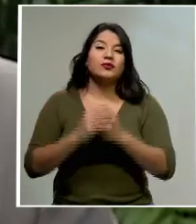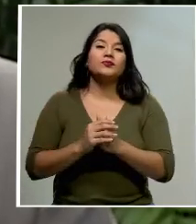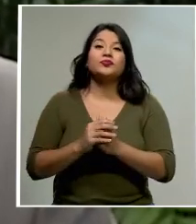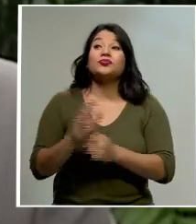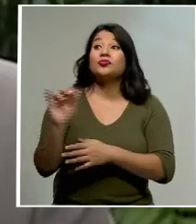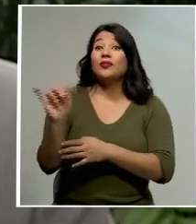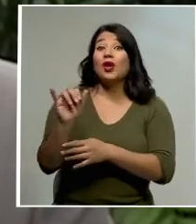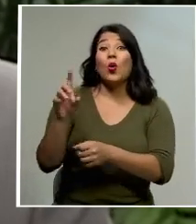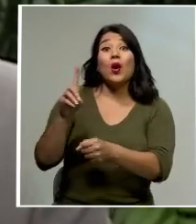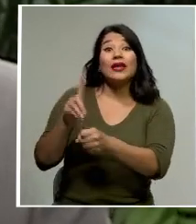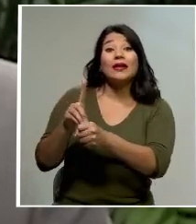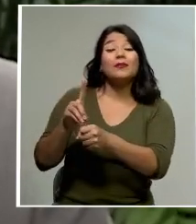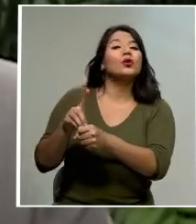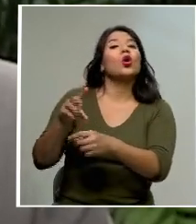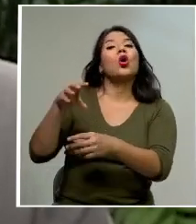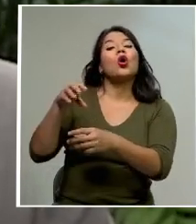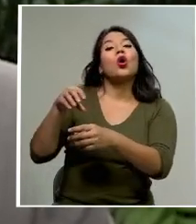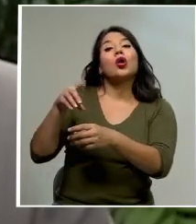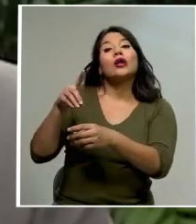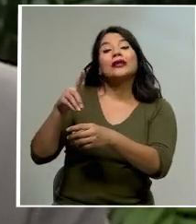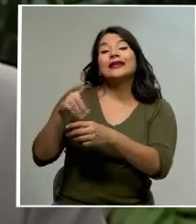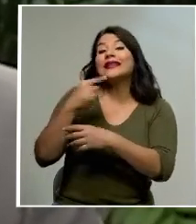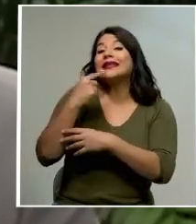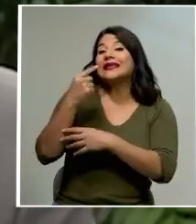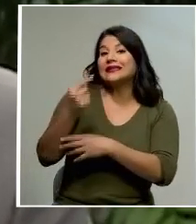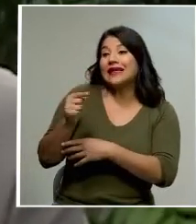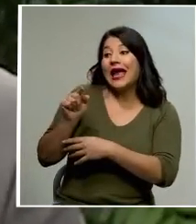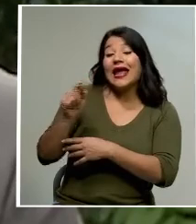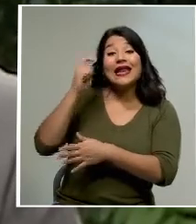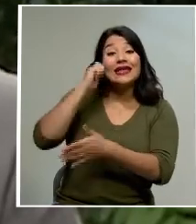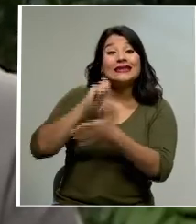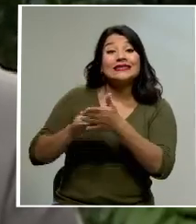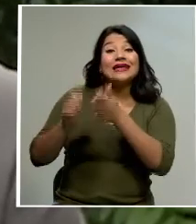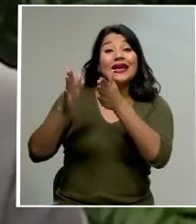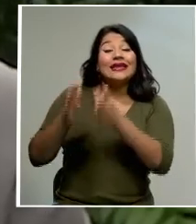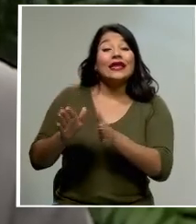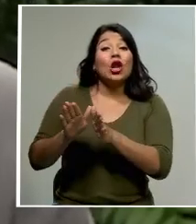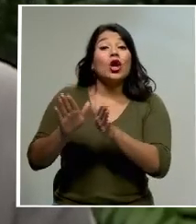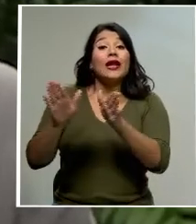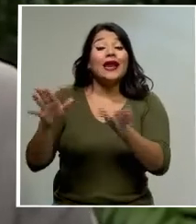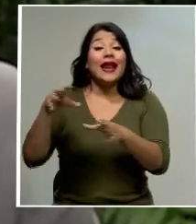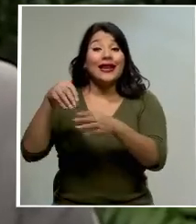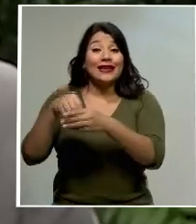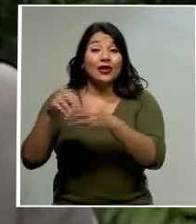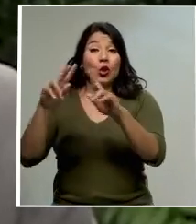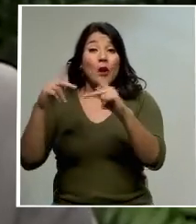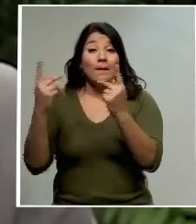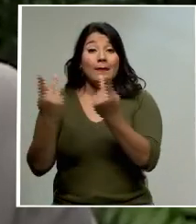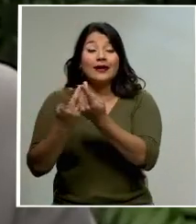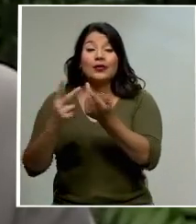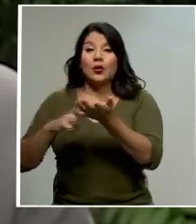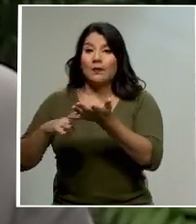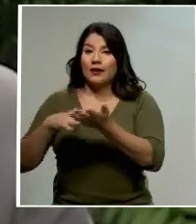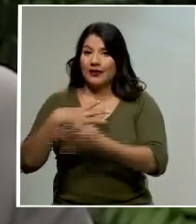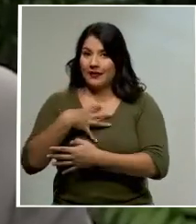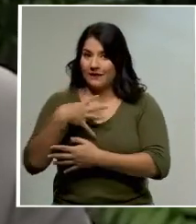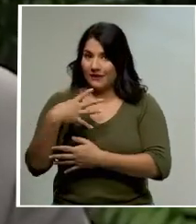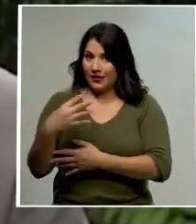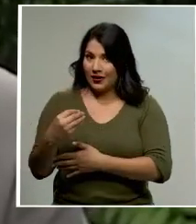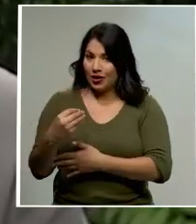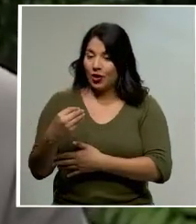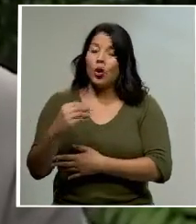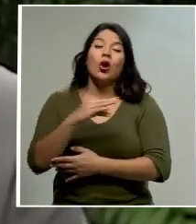el diputado liberacionista, recordando que es el secretario general del Partido Liberación Nacional, y